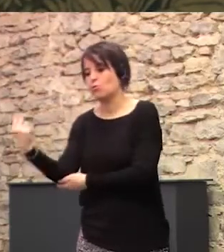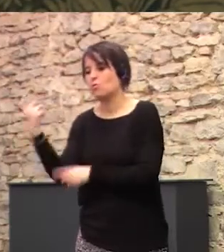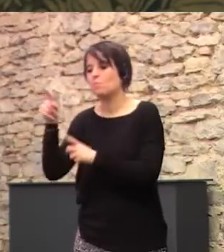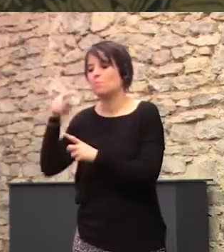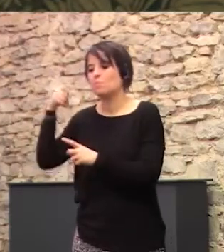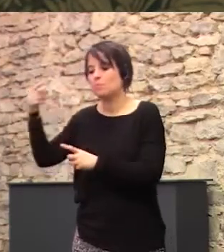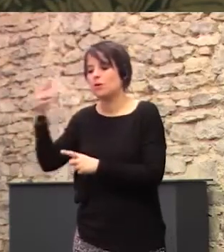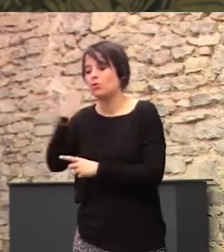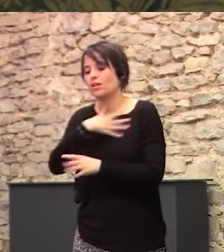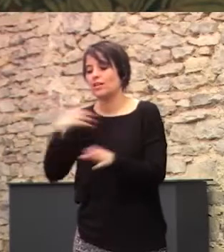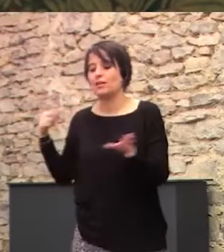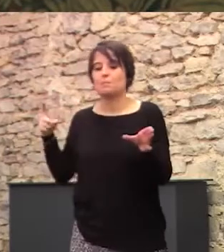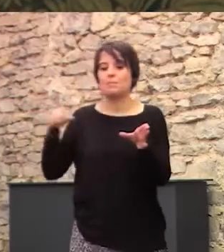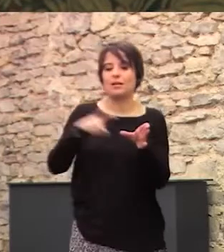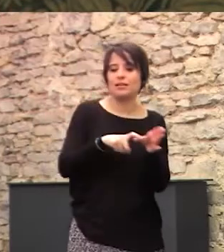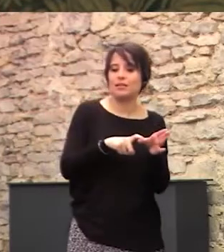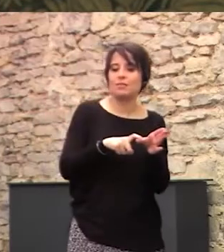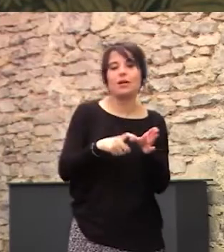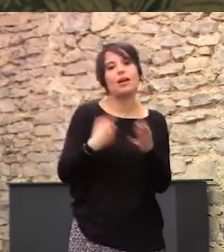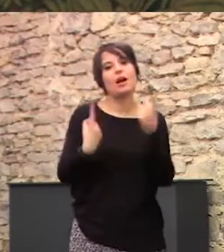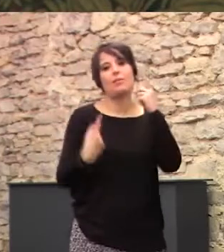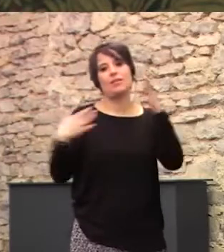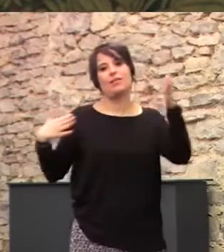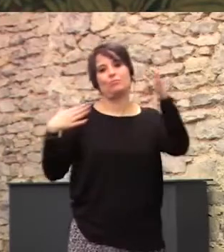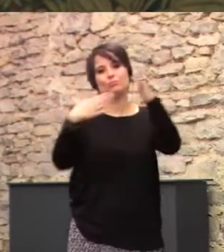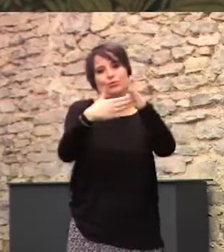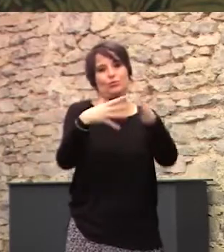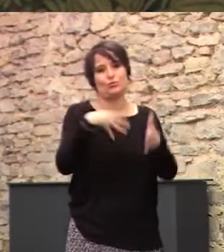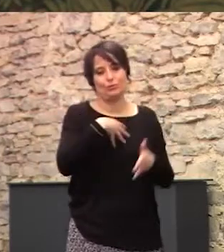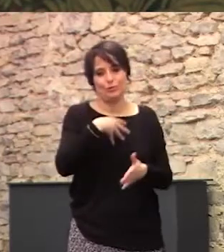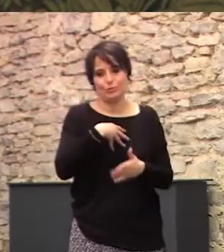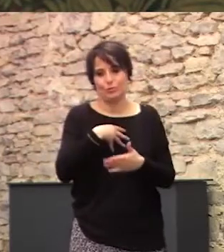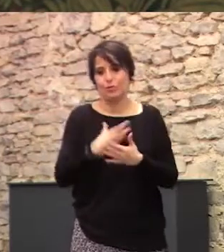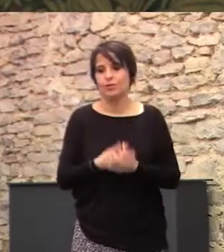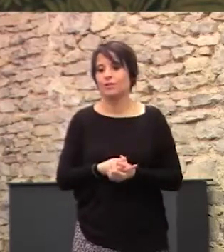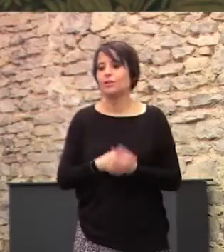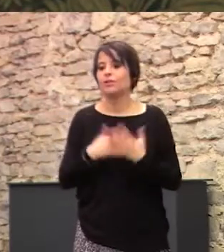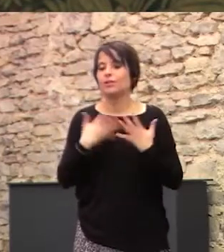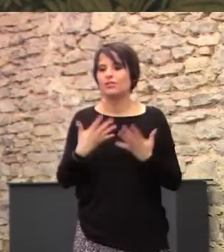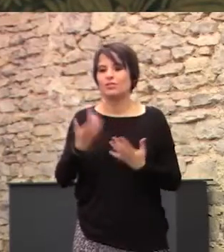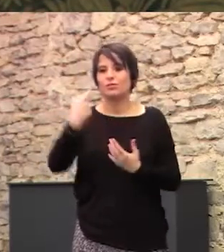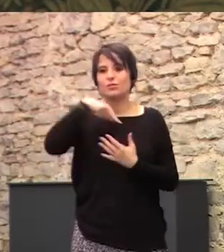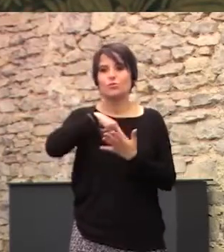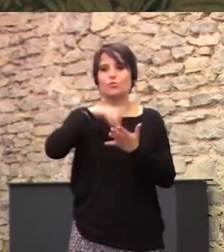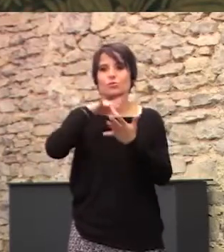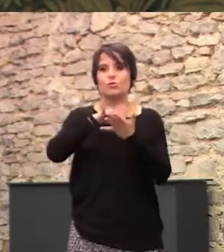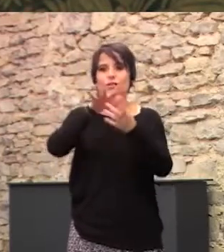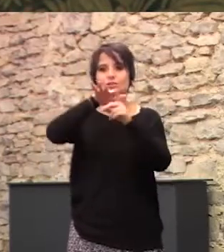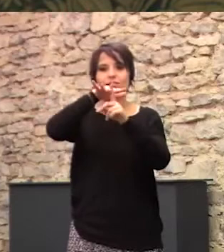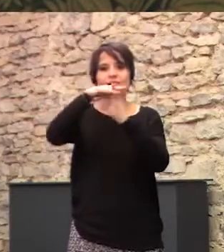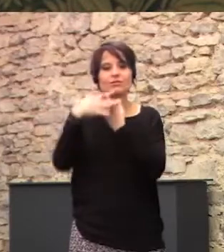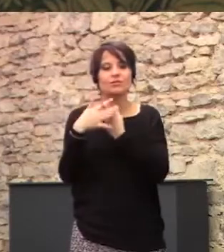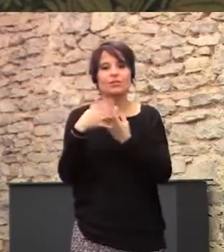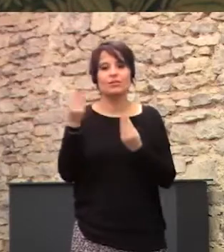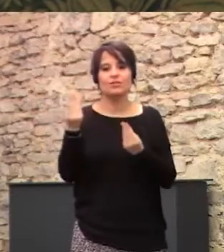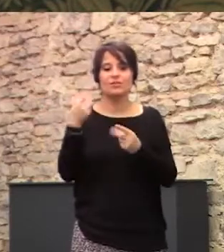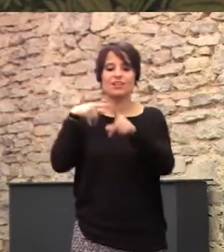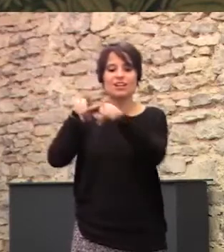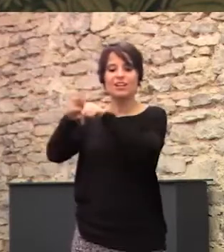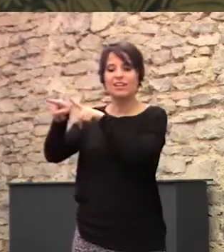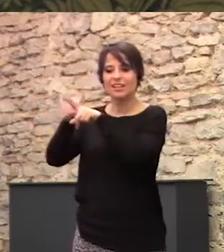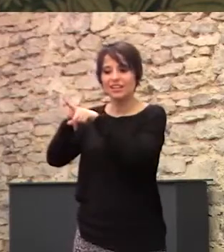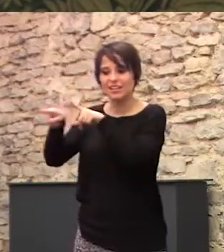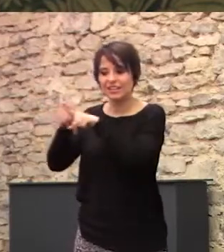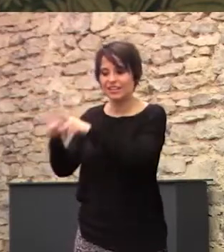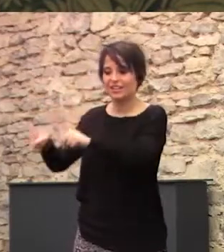quiere ser parte, no se puede ser parte. Entonces tenemos esa situación que viene como crítica, viene